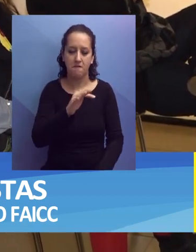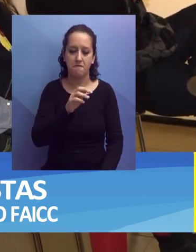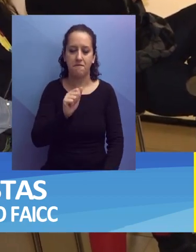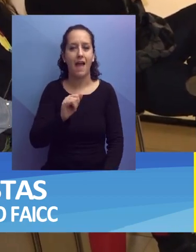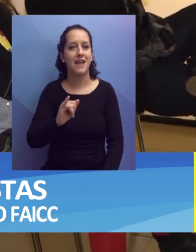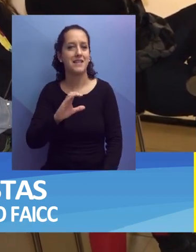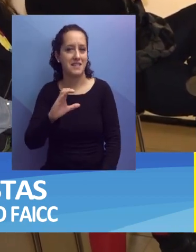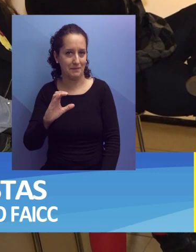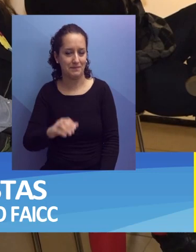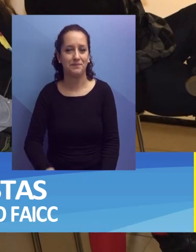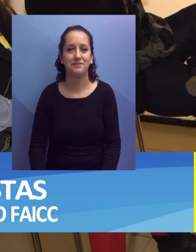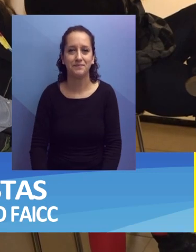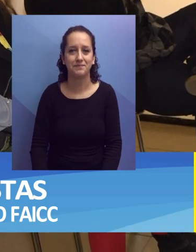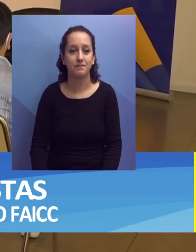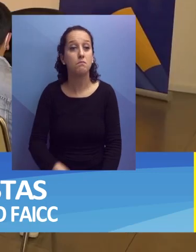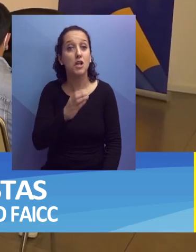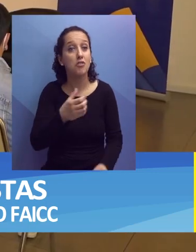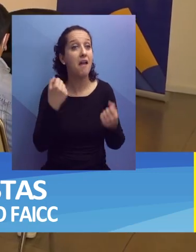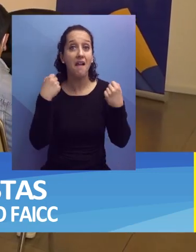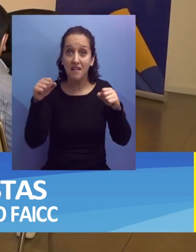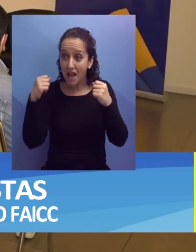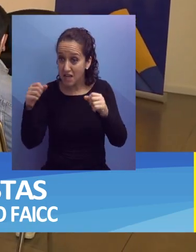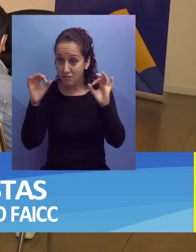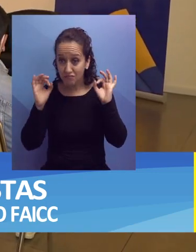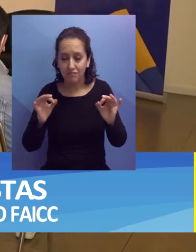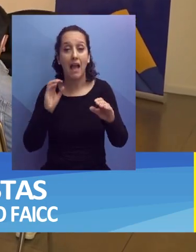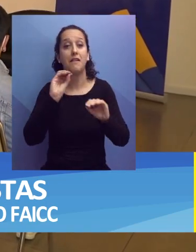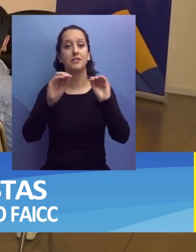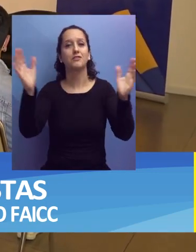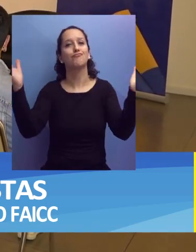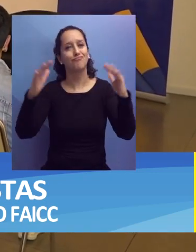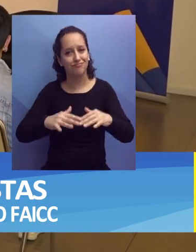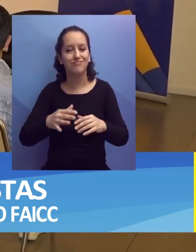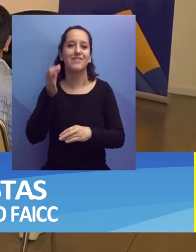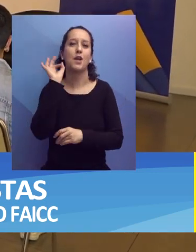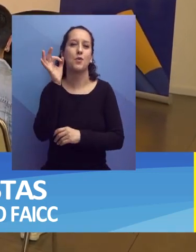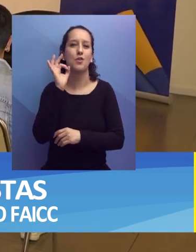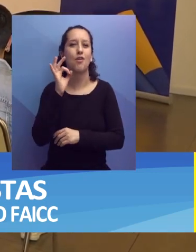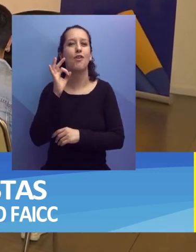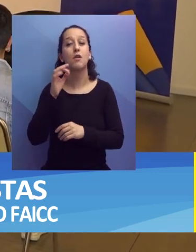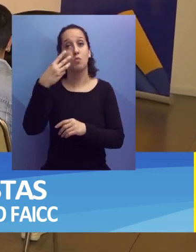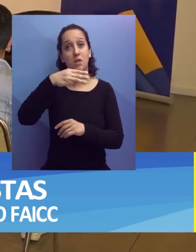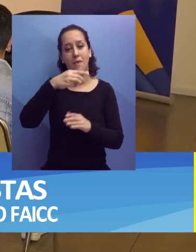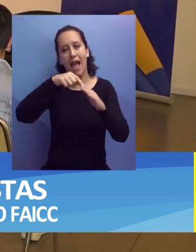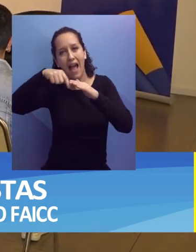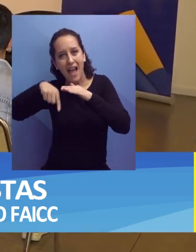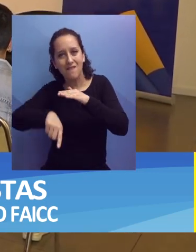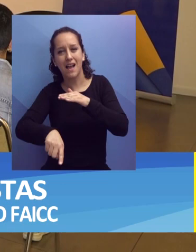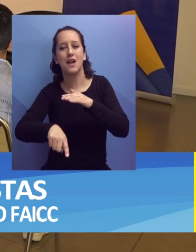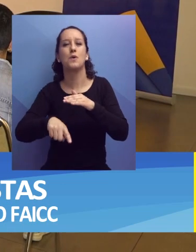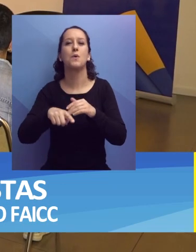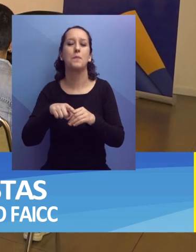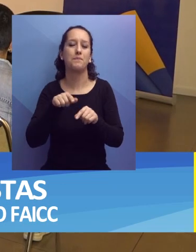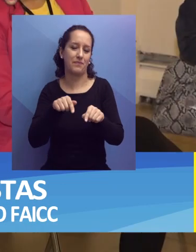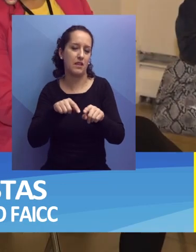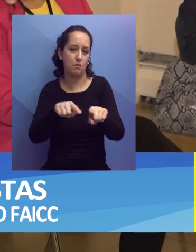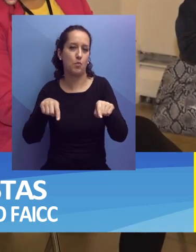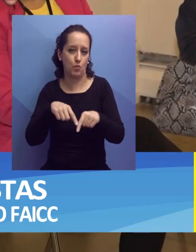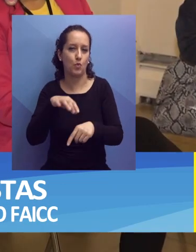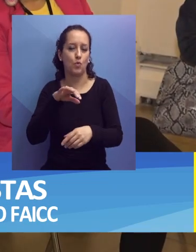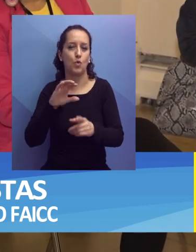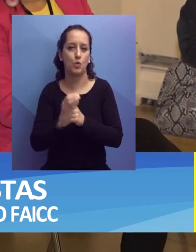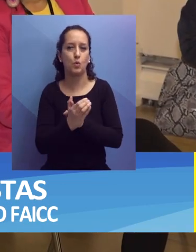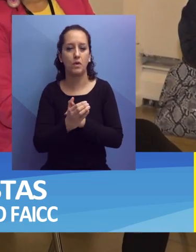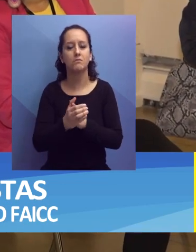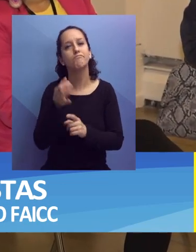FAIC. Los ganadores de este año se dieron cita en un encuentro realizado en el Punto de Cultura Federico Ramírez en el